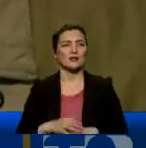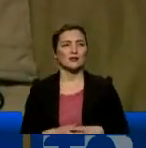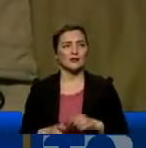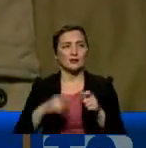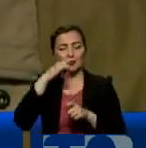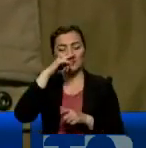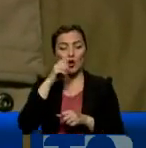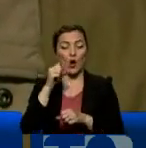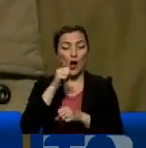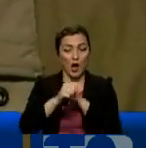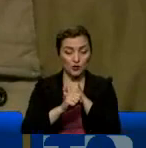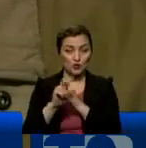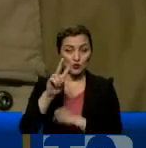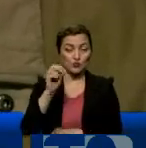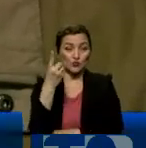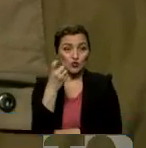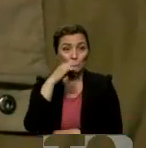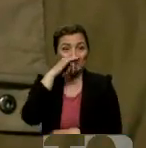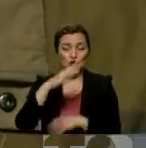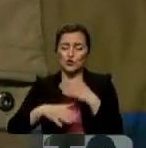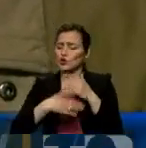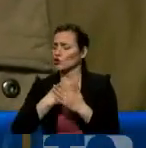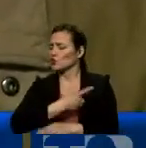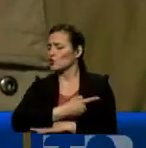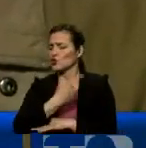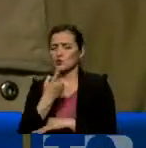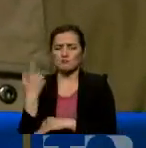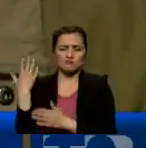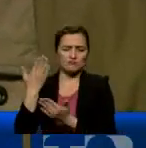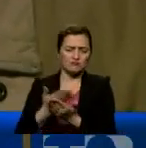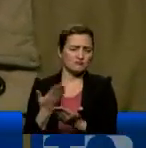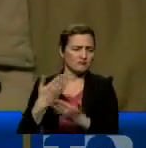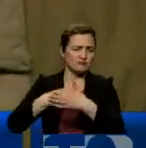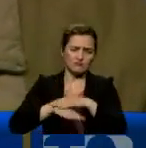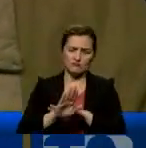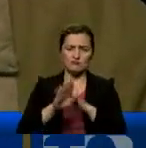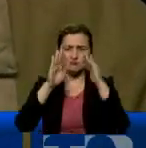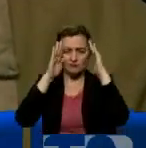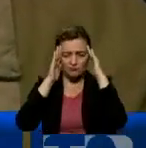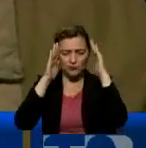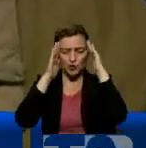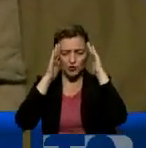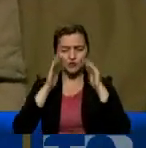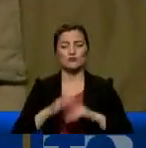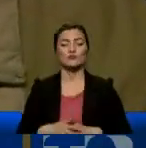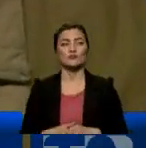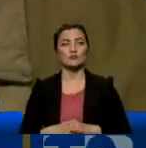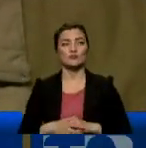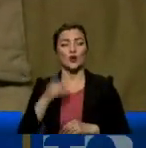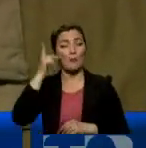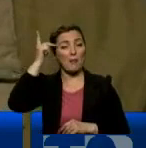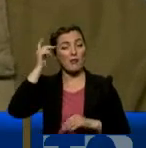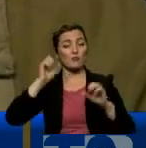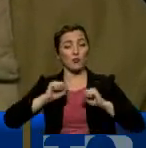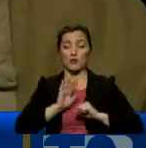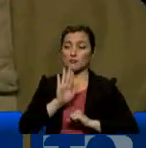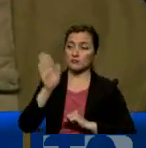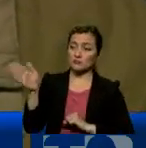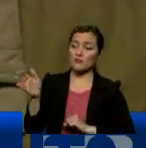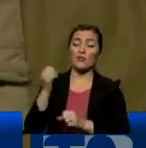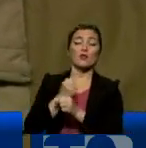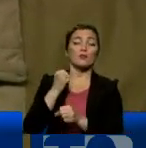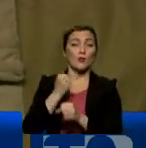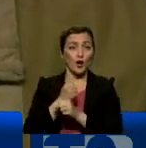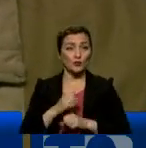el año 2011 pueden venir todos los días del año aquí, ser atendidos, y a la vez que son atendidos aquí, los padres pueden ir a